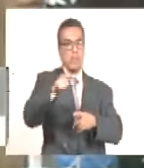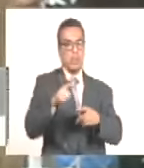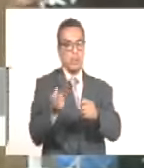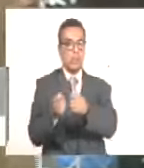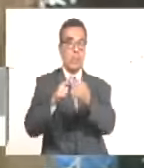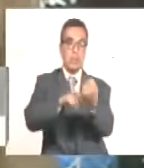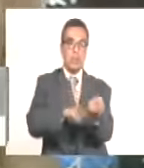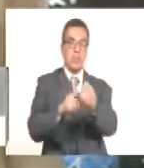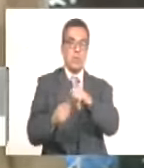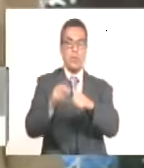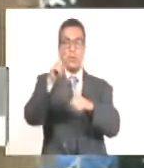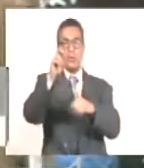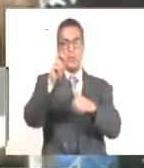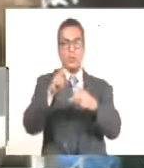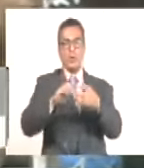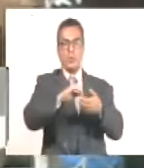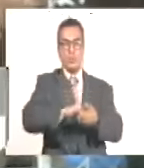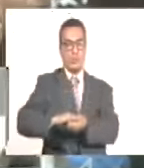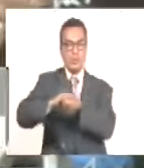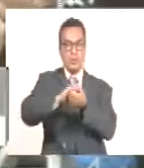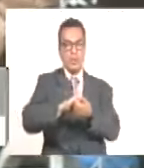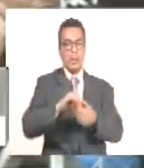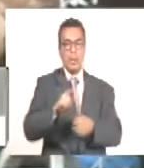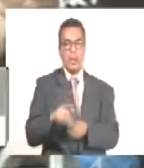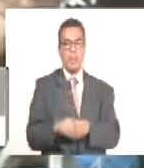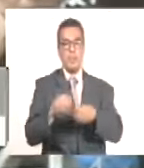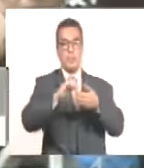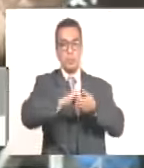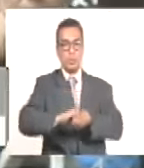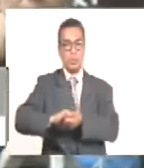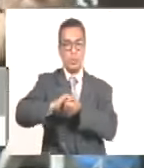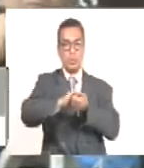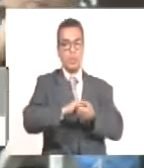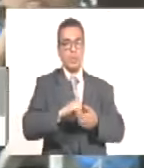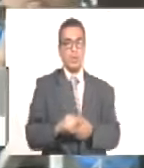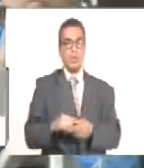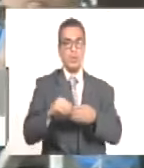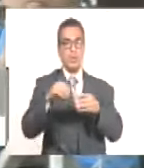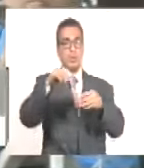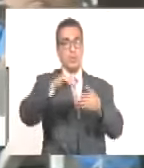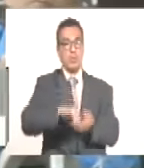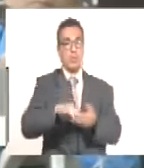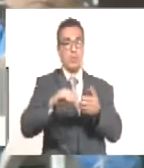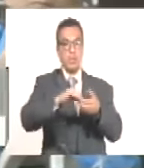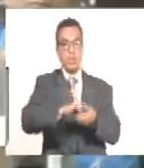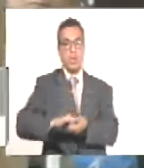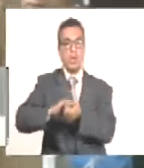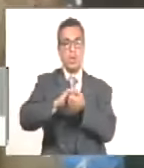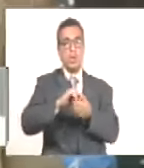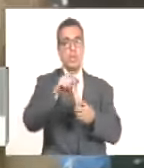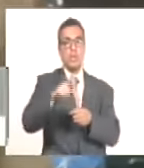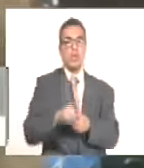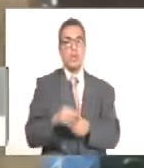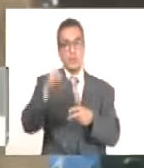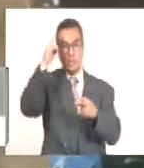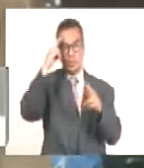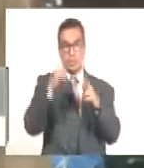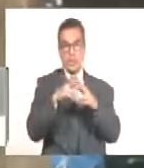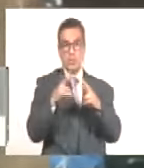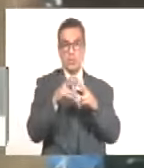bautizó como la nueva Trujillo. Trujillo, capital del estado Trujillo,